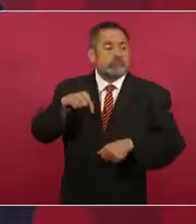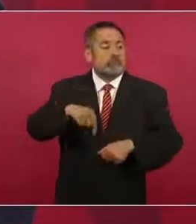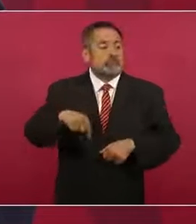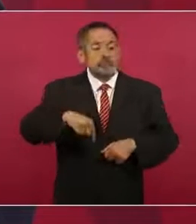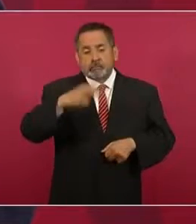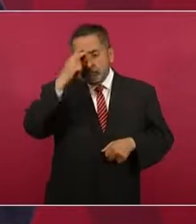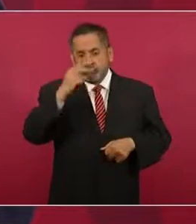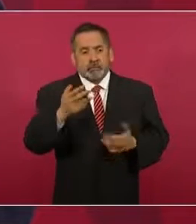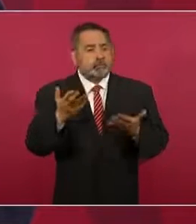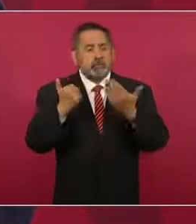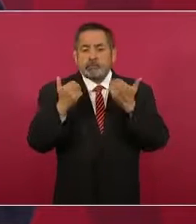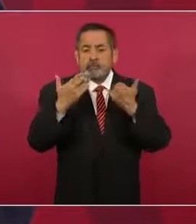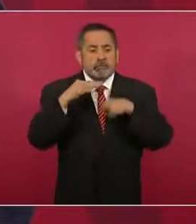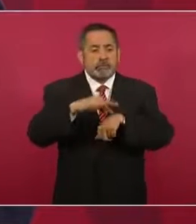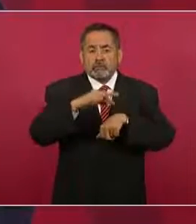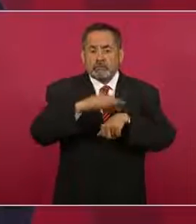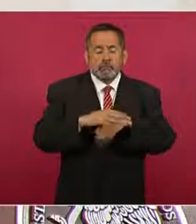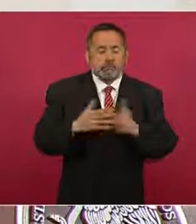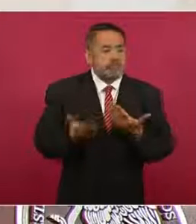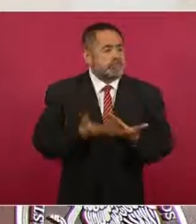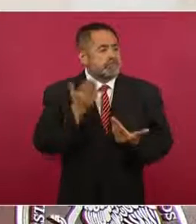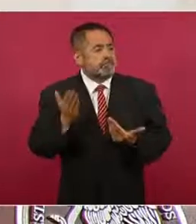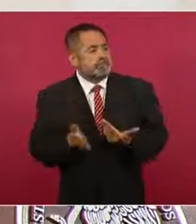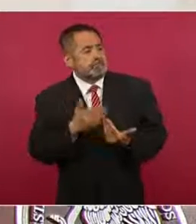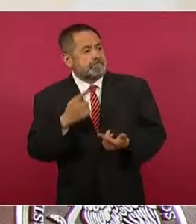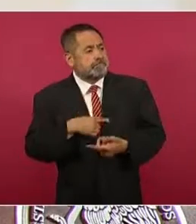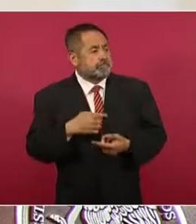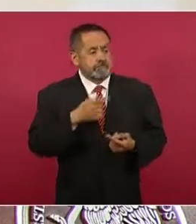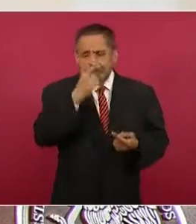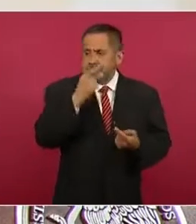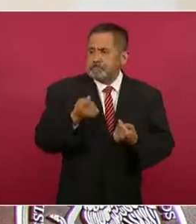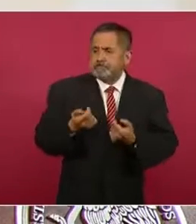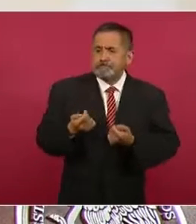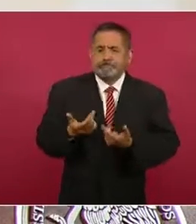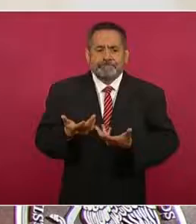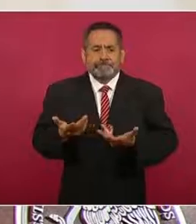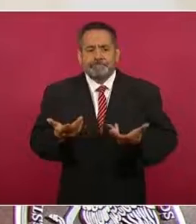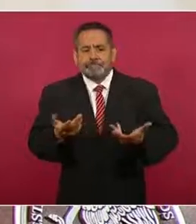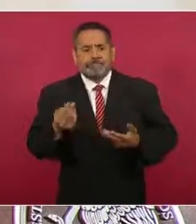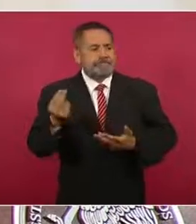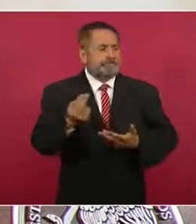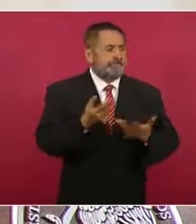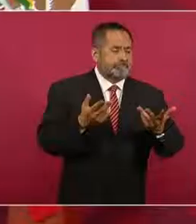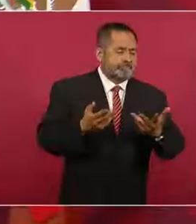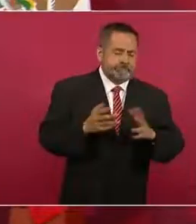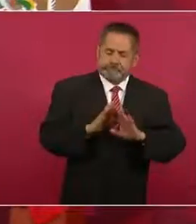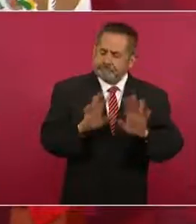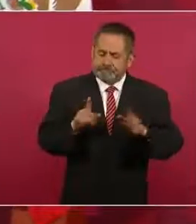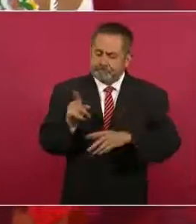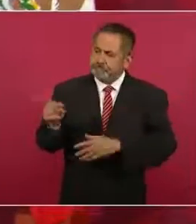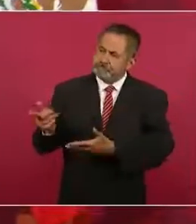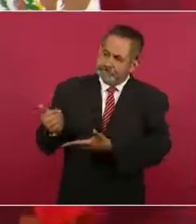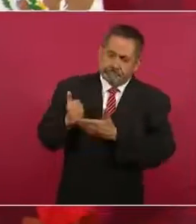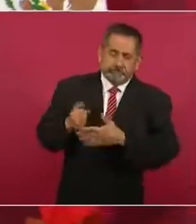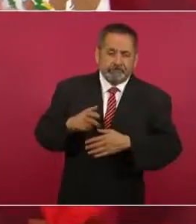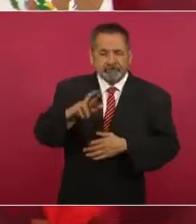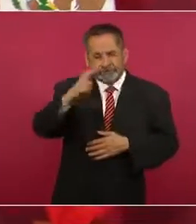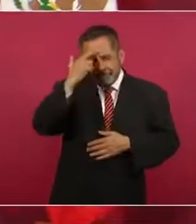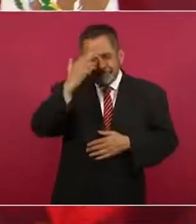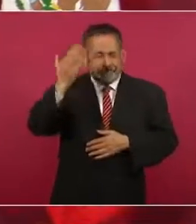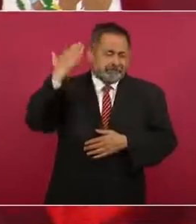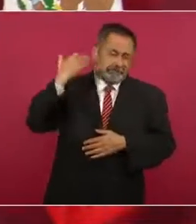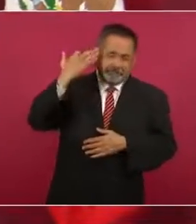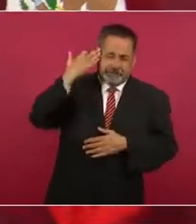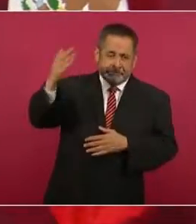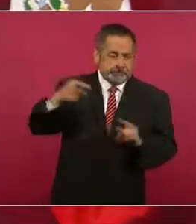médicos que necesitamos en el país. No hay que olvidar que en el periodo